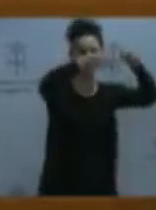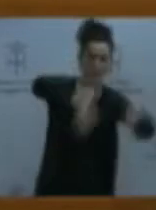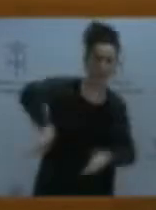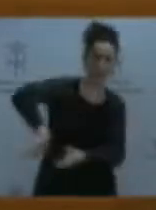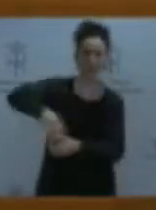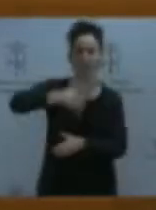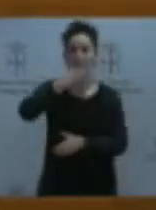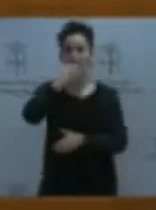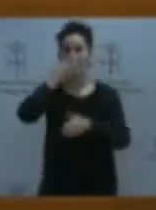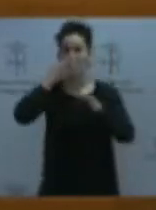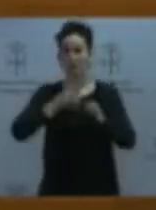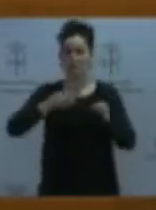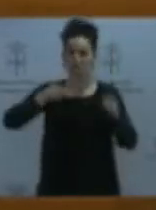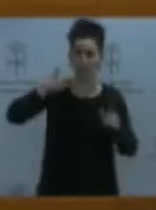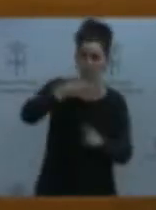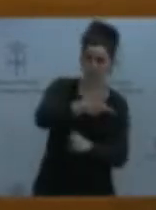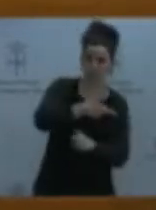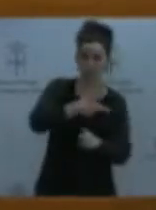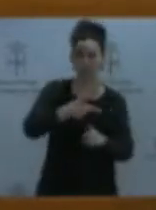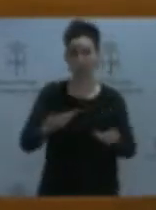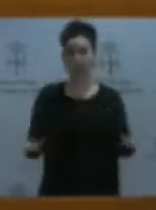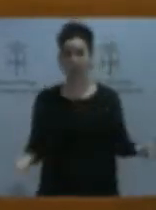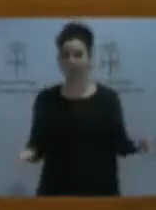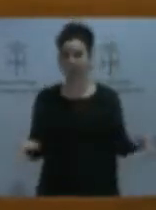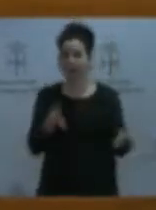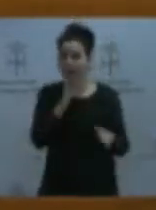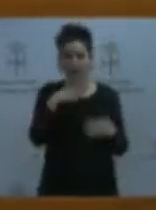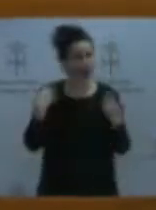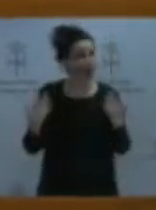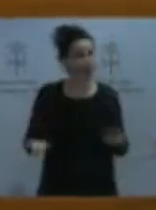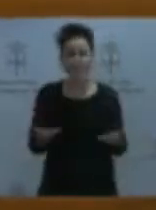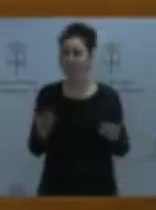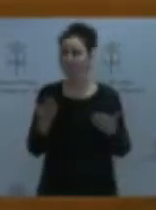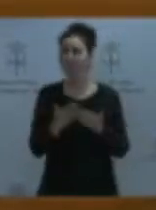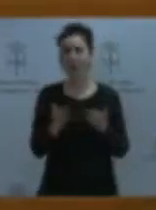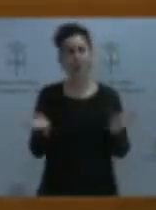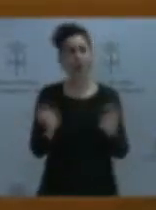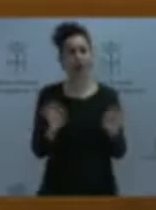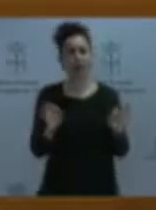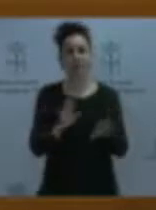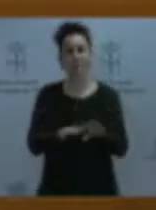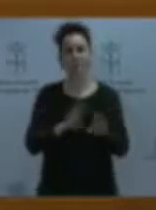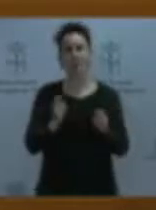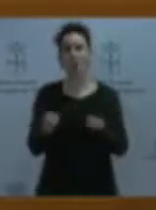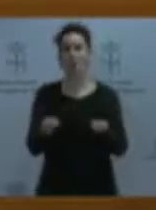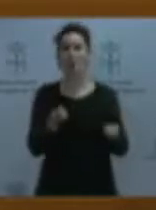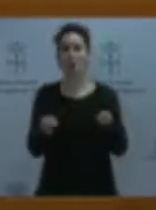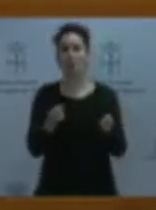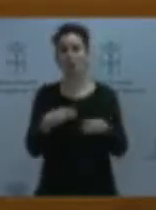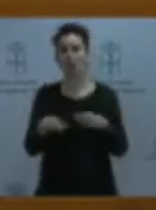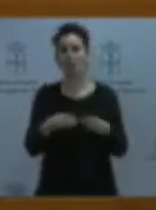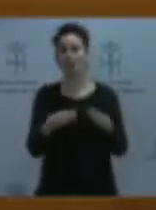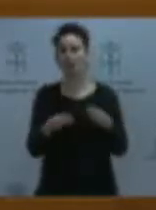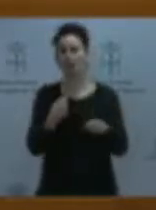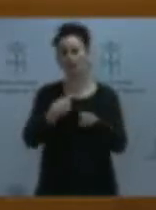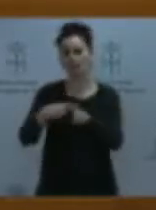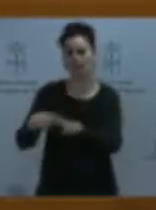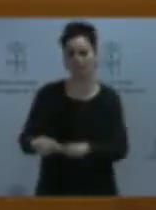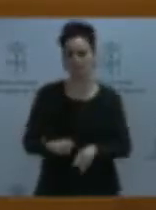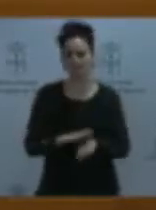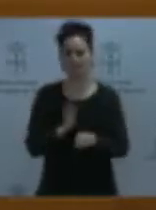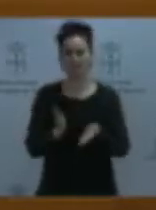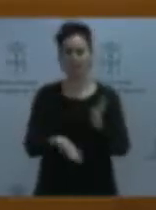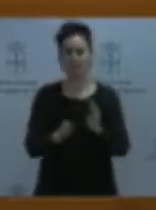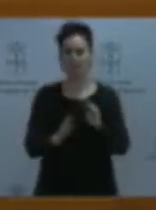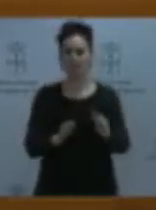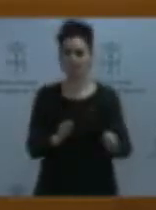se actualizan los cursos, por ejemplo, para el manejo de diferentes materiales utilizados en las intervenciones. Así, cuando hay bomberos que, al ser desplazados de unos